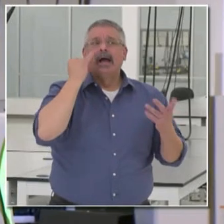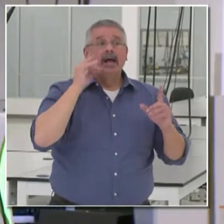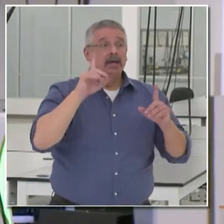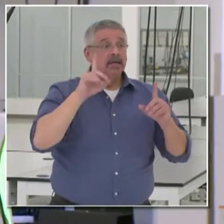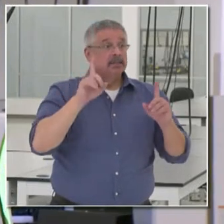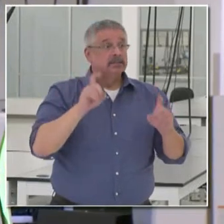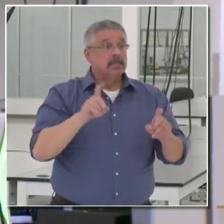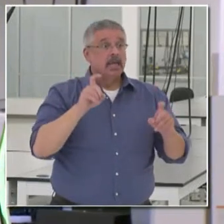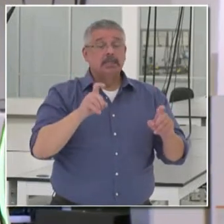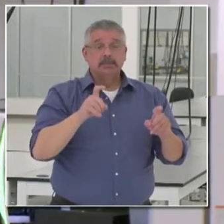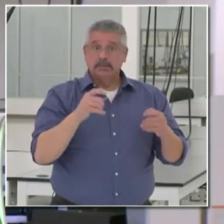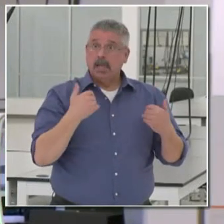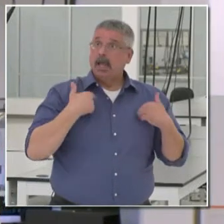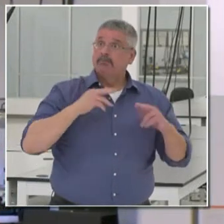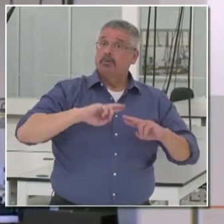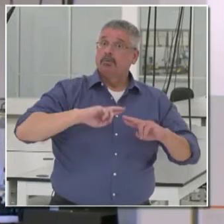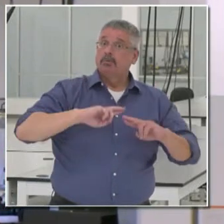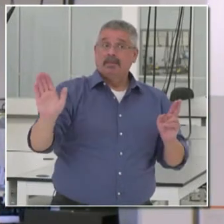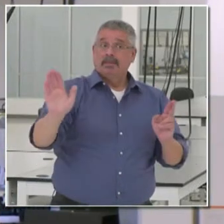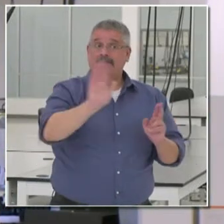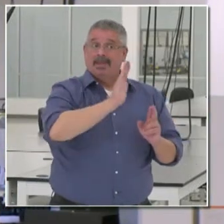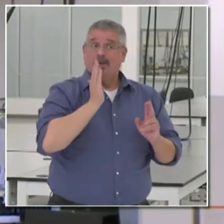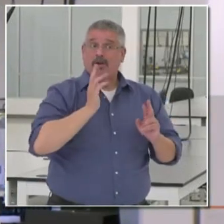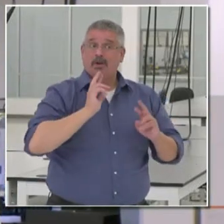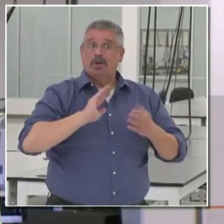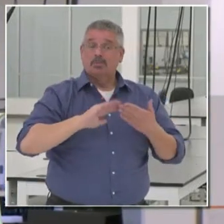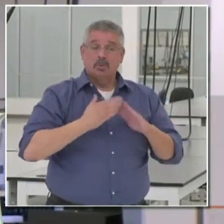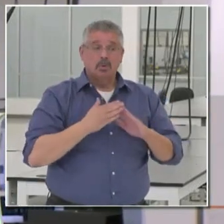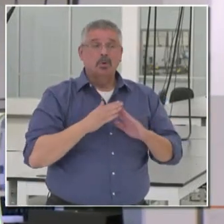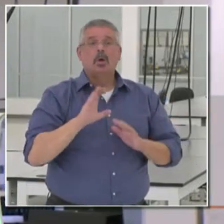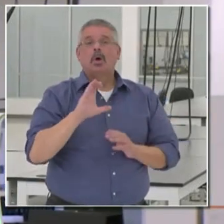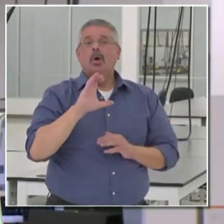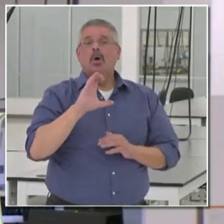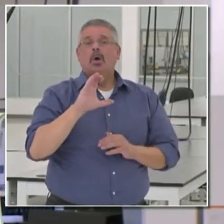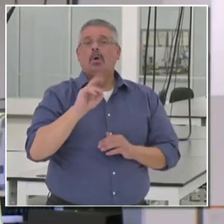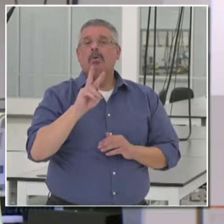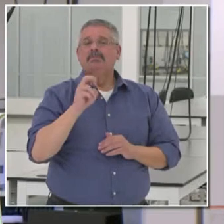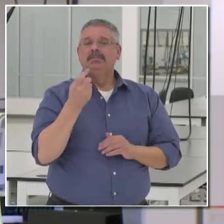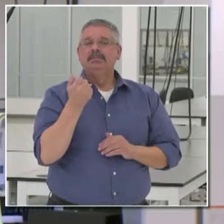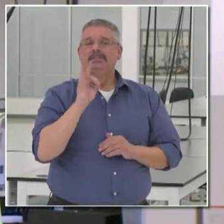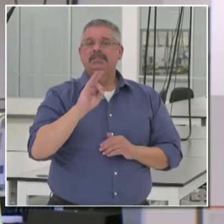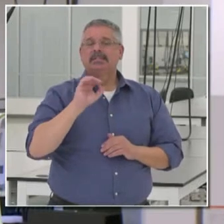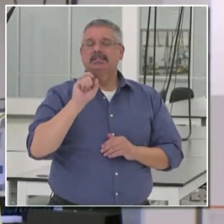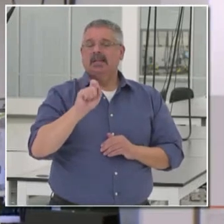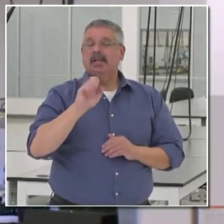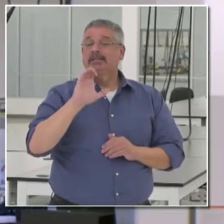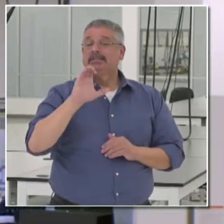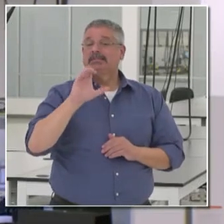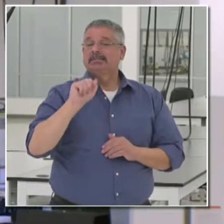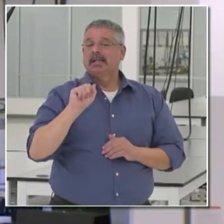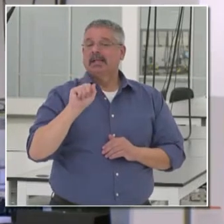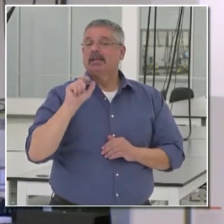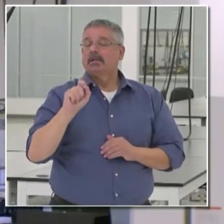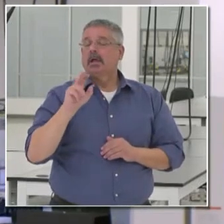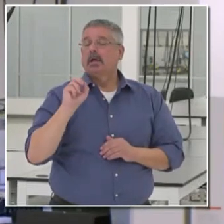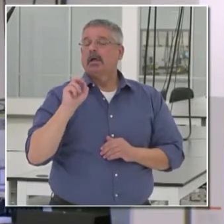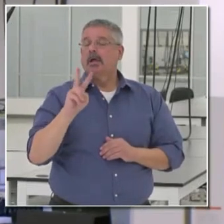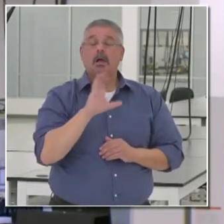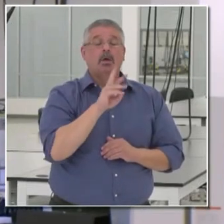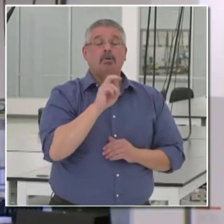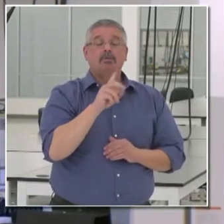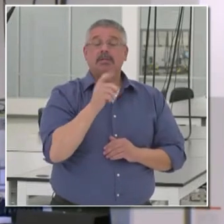preguntándose si hay pruebas disponibles en su comunidad si no saben o si quieren saberlo vayan a la